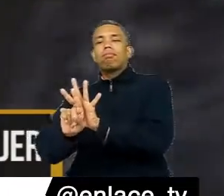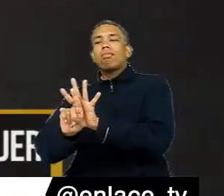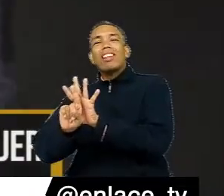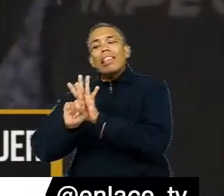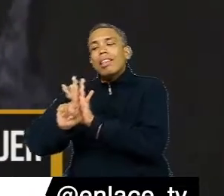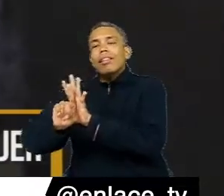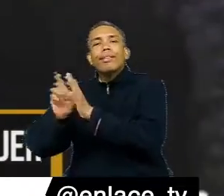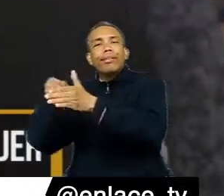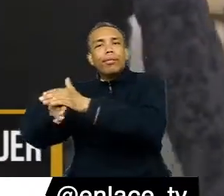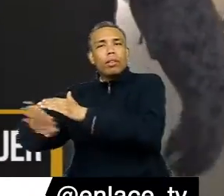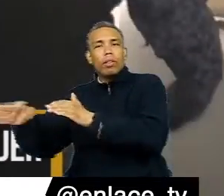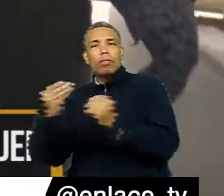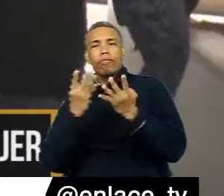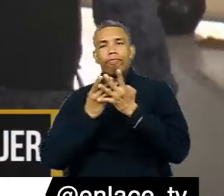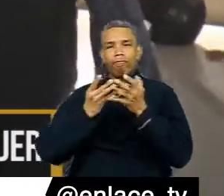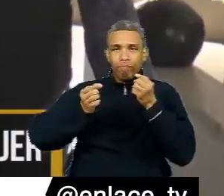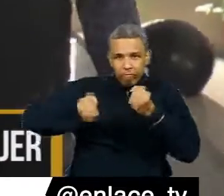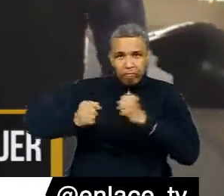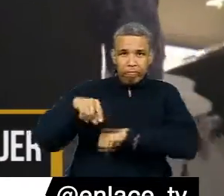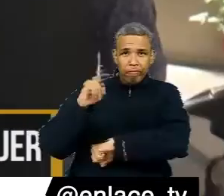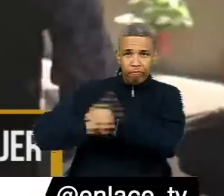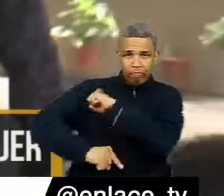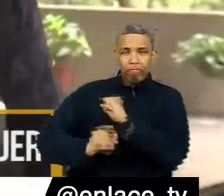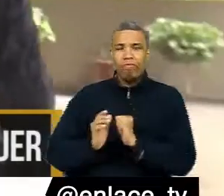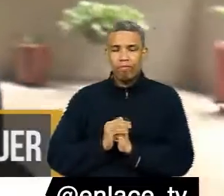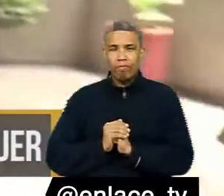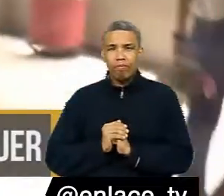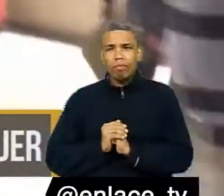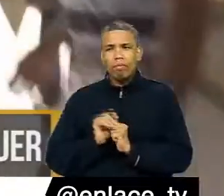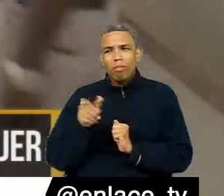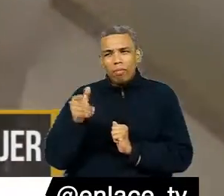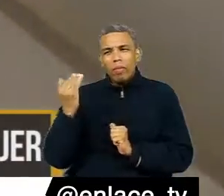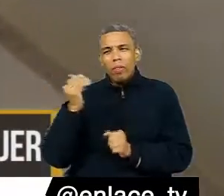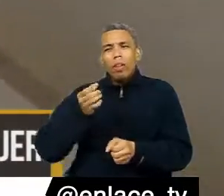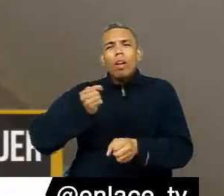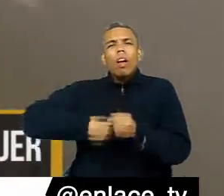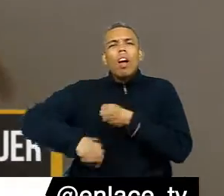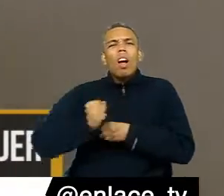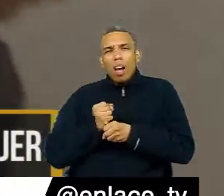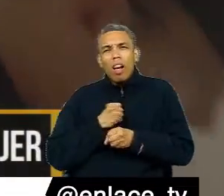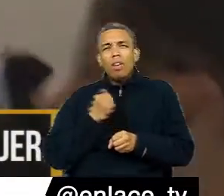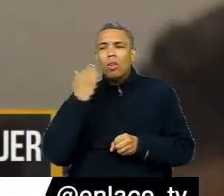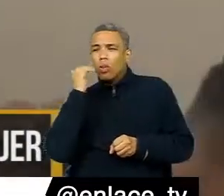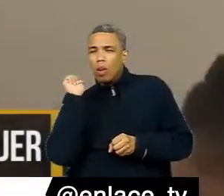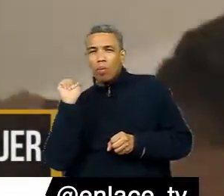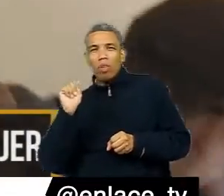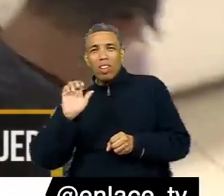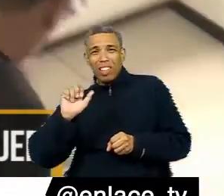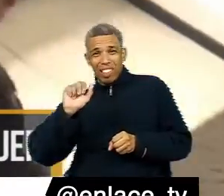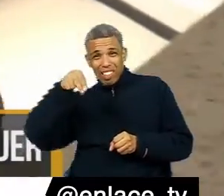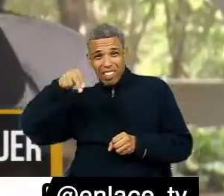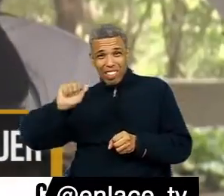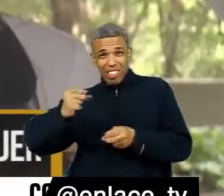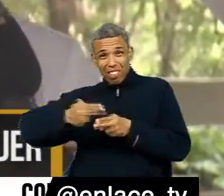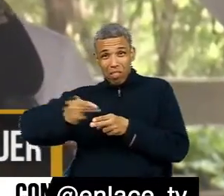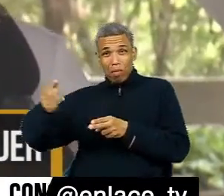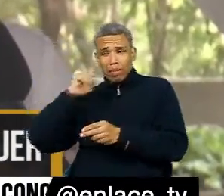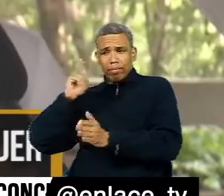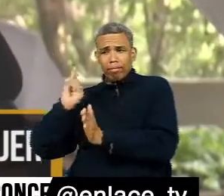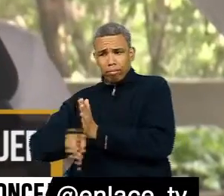del homicidio de Ana Narváez Tapia, de 55 años de edad. El juez le dictó una condena de 18 años y 5 meses.